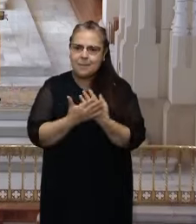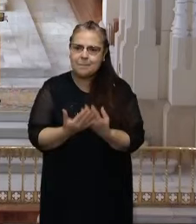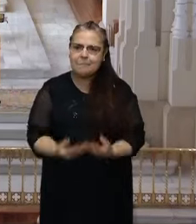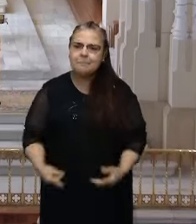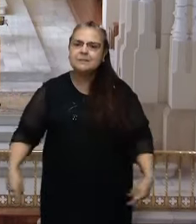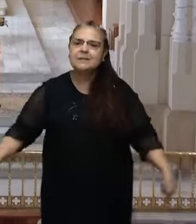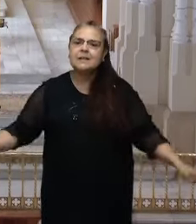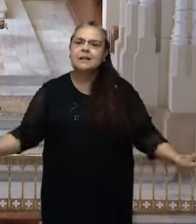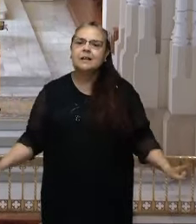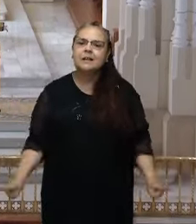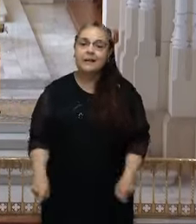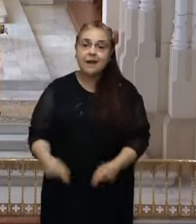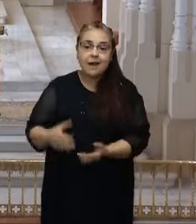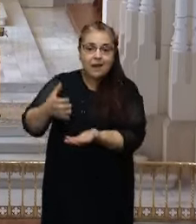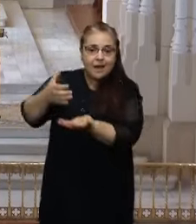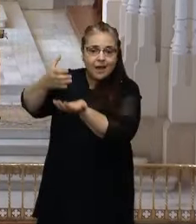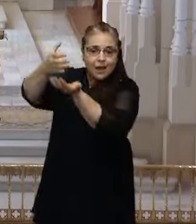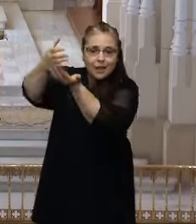Jerusalén.